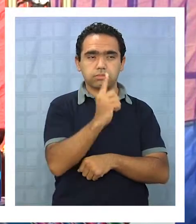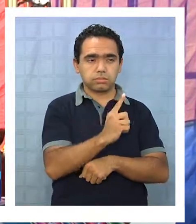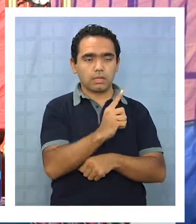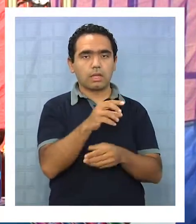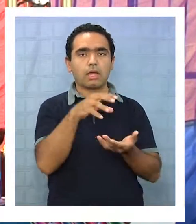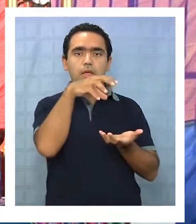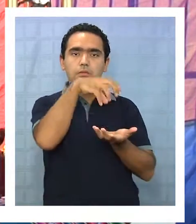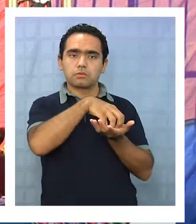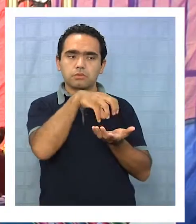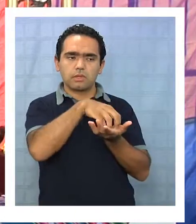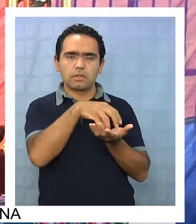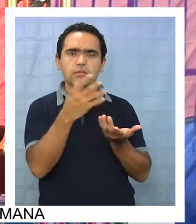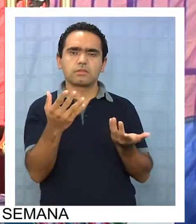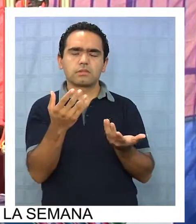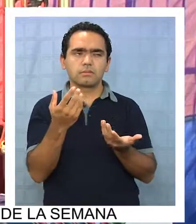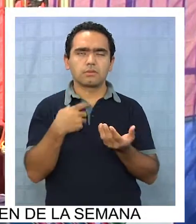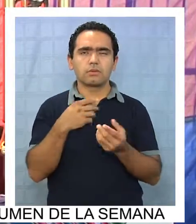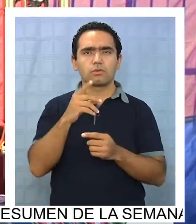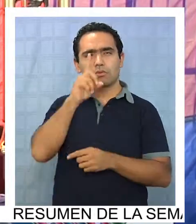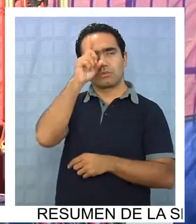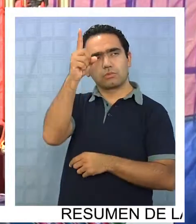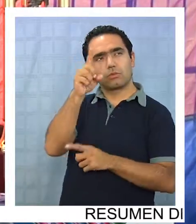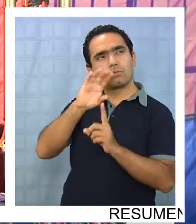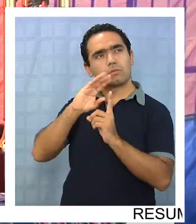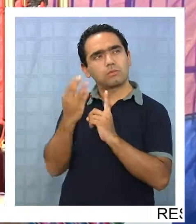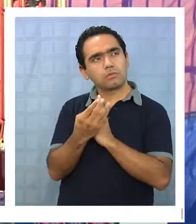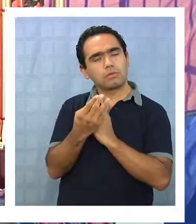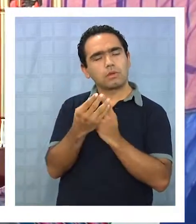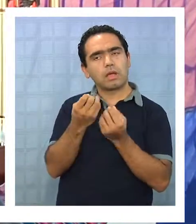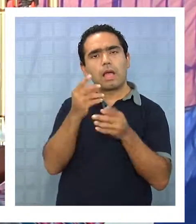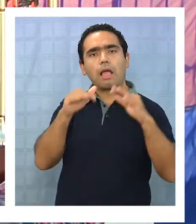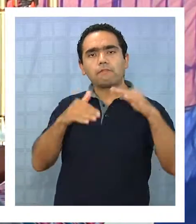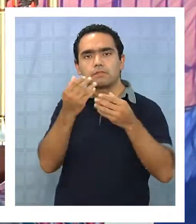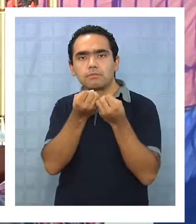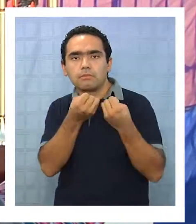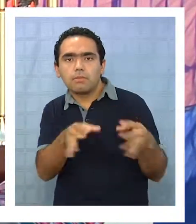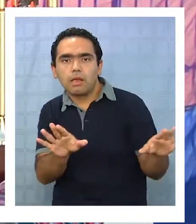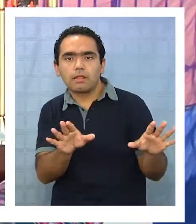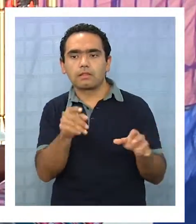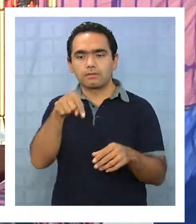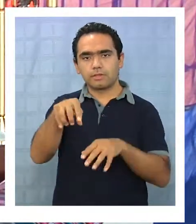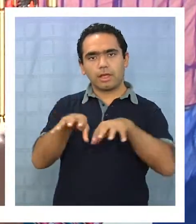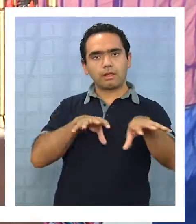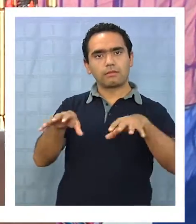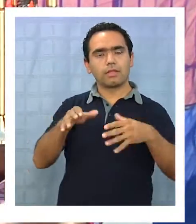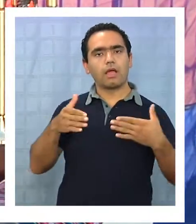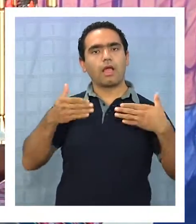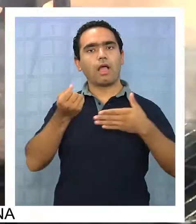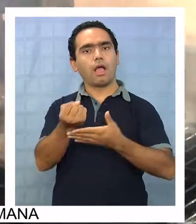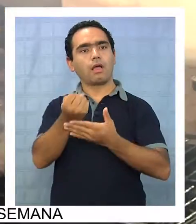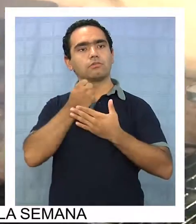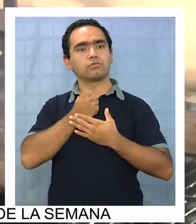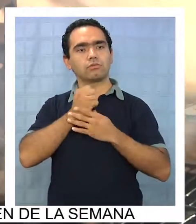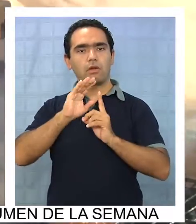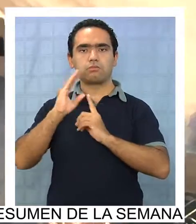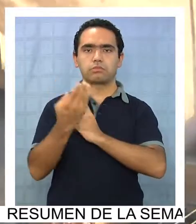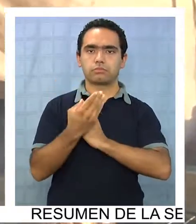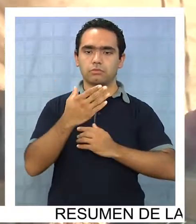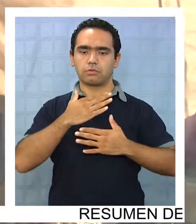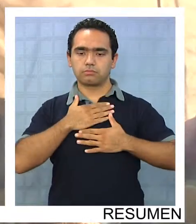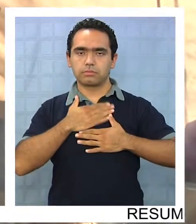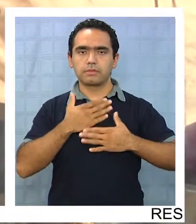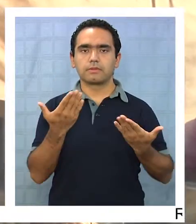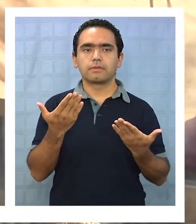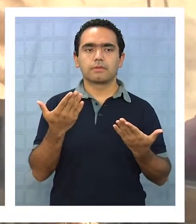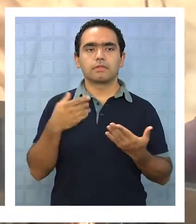su costumbre y tradición, entonces, ¿cómo nos retroalimentamos con este tipo de actividad? Ahora, si bien es cierto, ustedes recorrieron, hemos implementado,